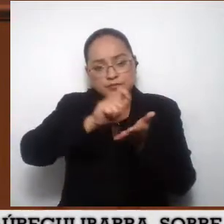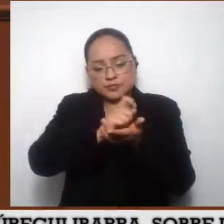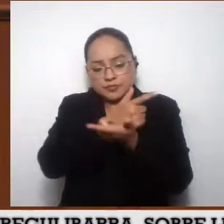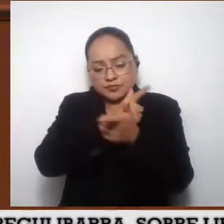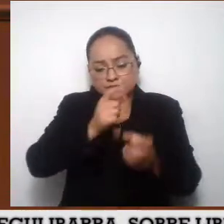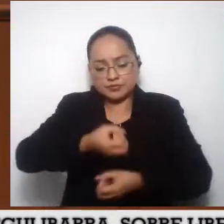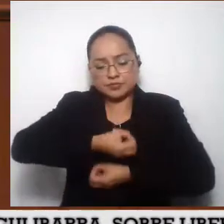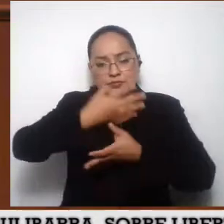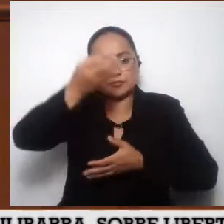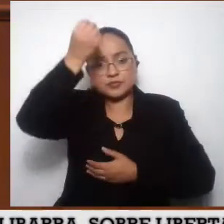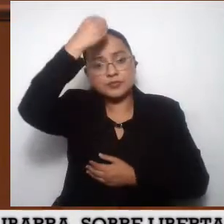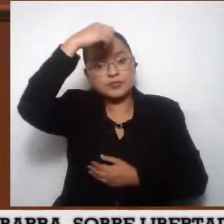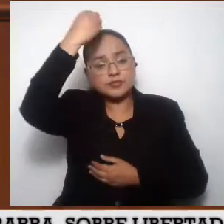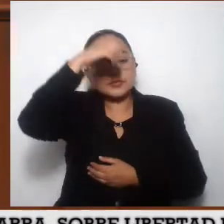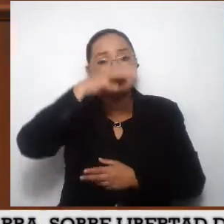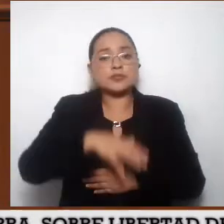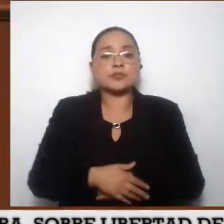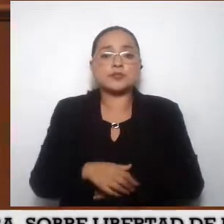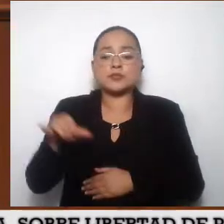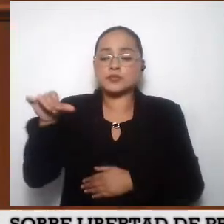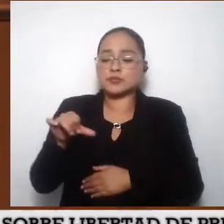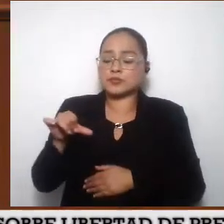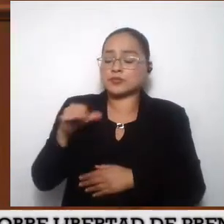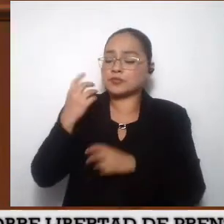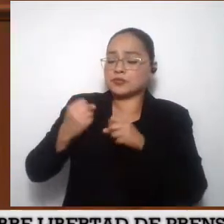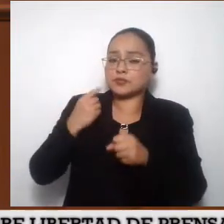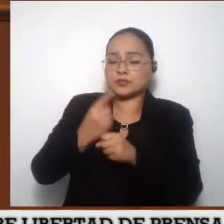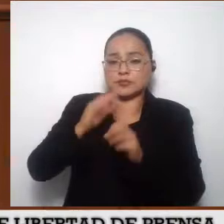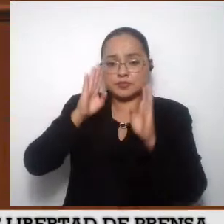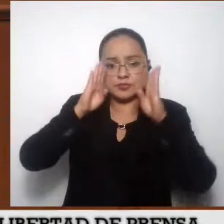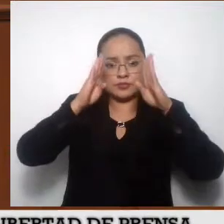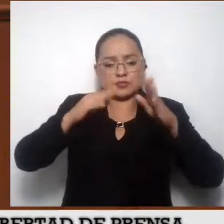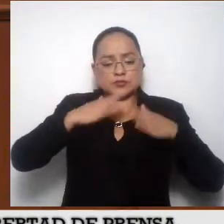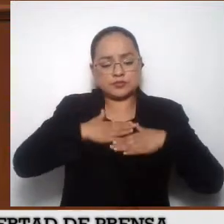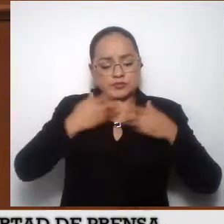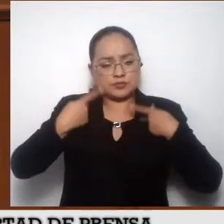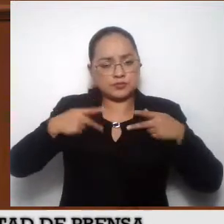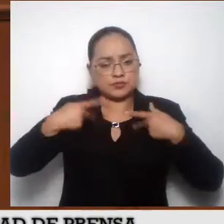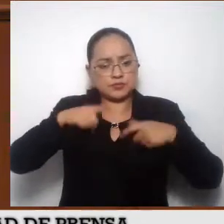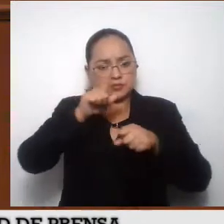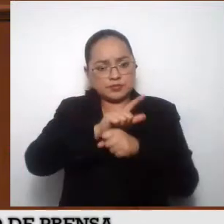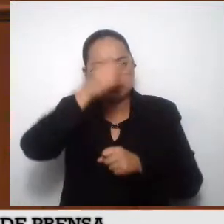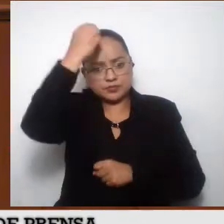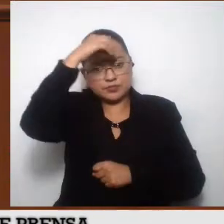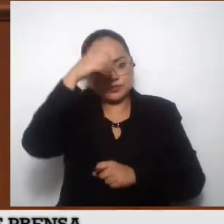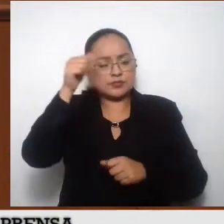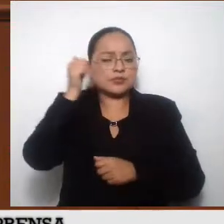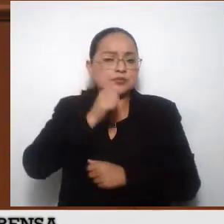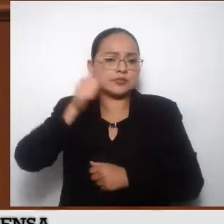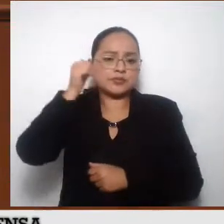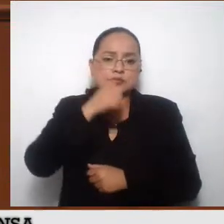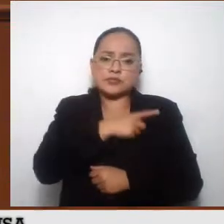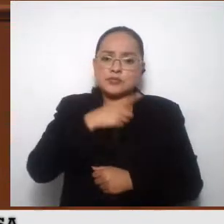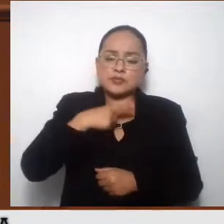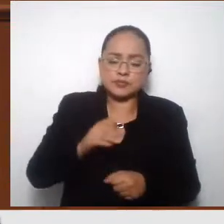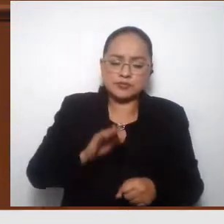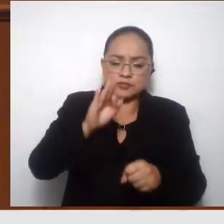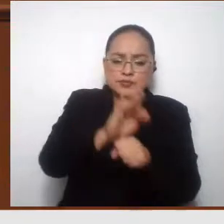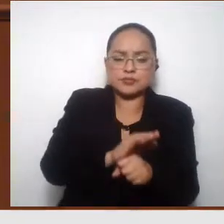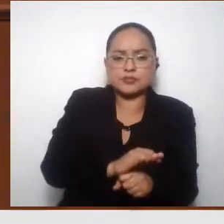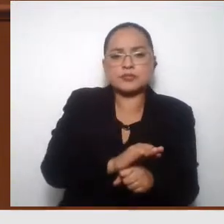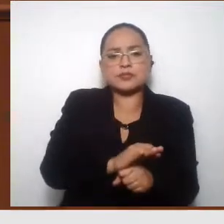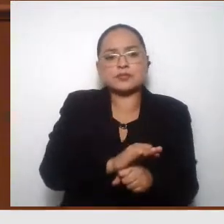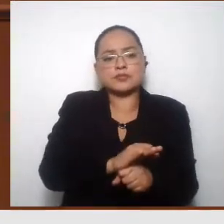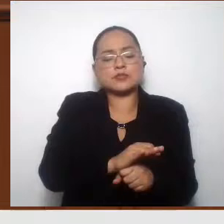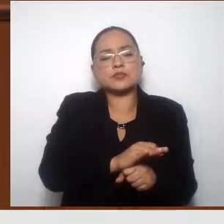fecha me brinda la oportunidad de reiterar mi convicción personal de defender en todo tiempo y lugar a